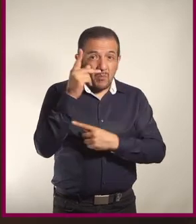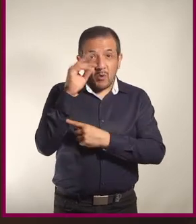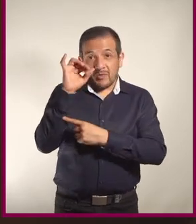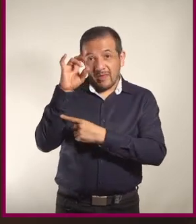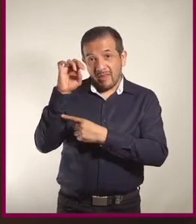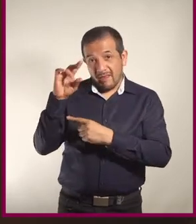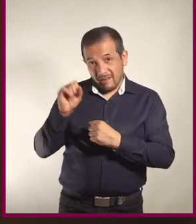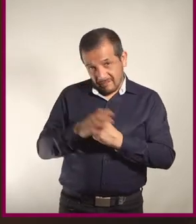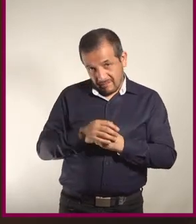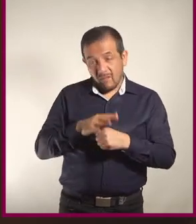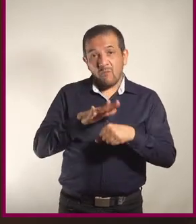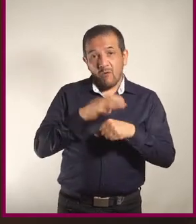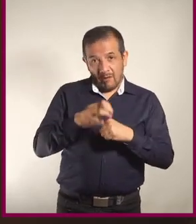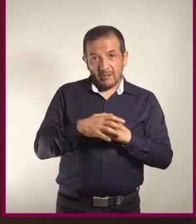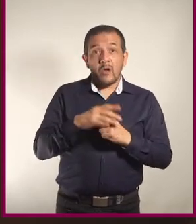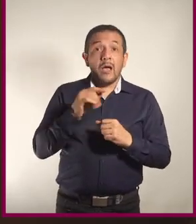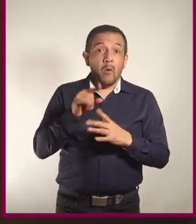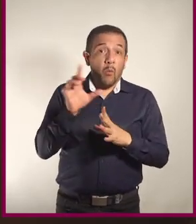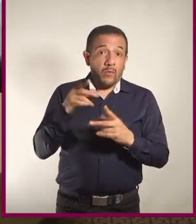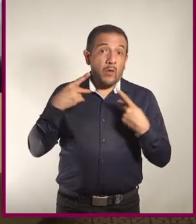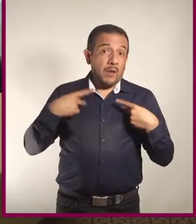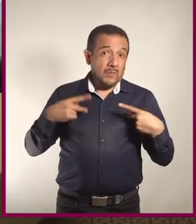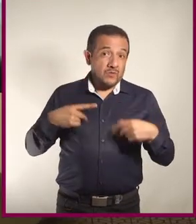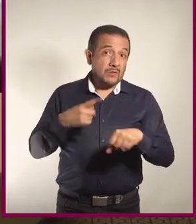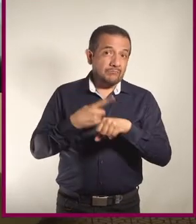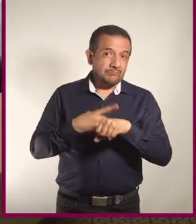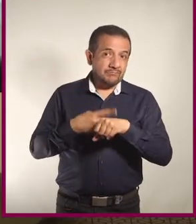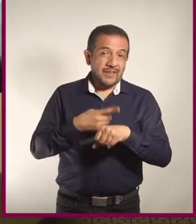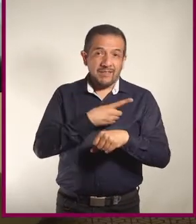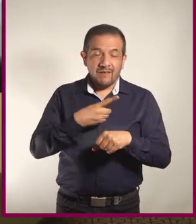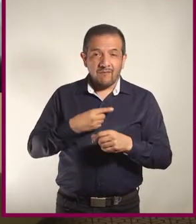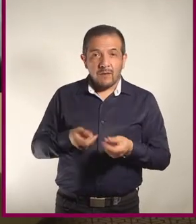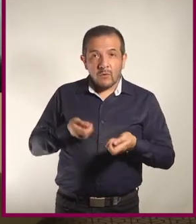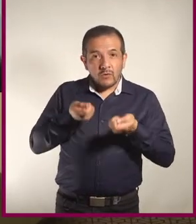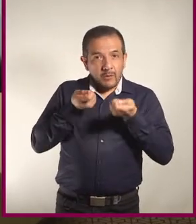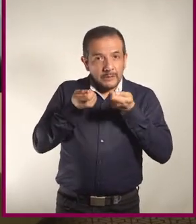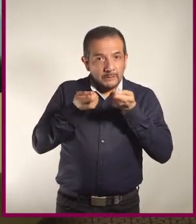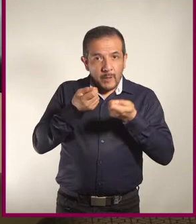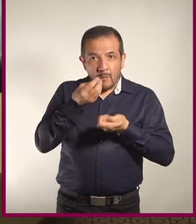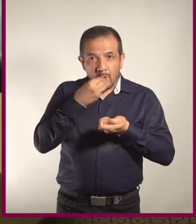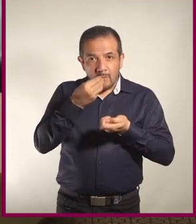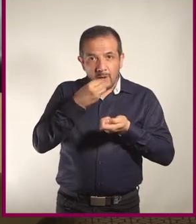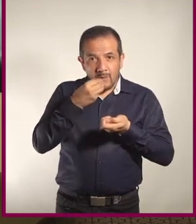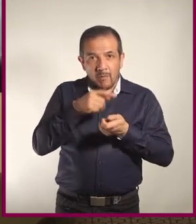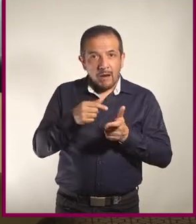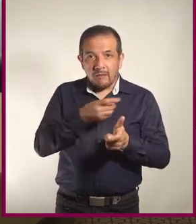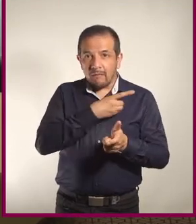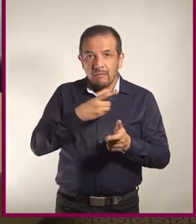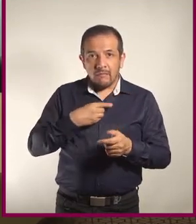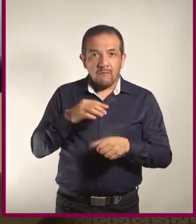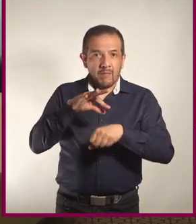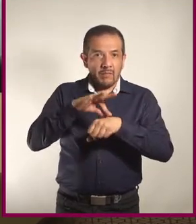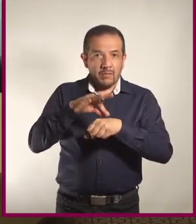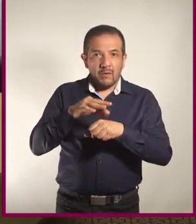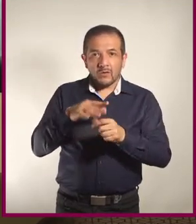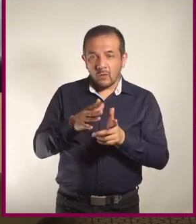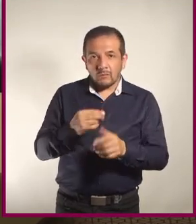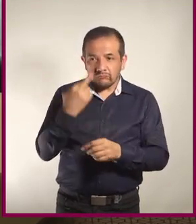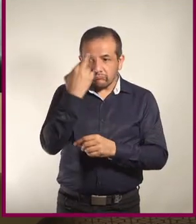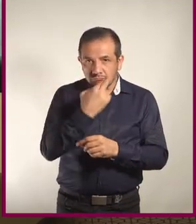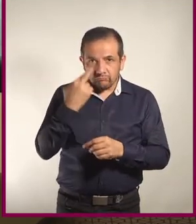el consumo de proteínas. Entonces, en estas condiciones se debe de controlar también bajo estricto seguimiento